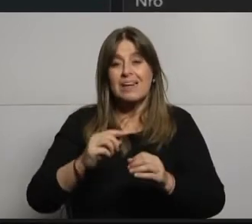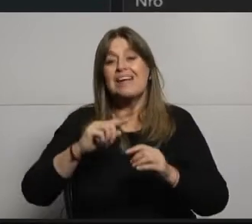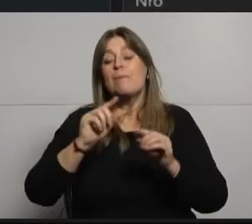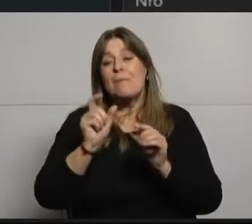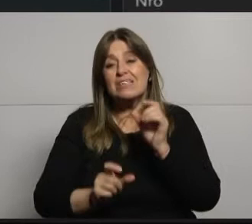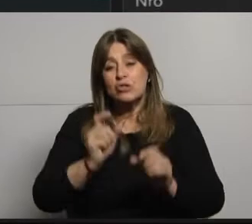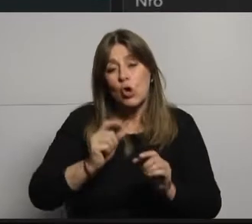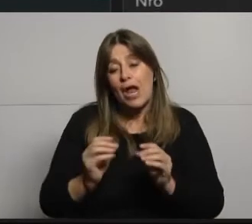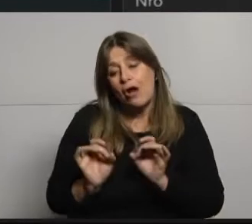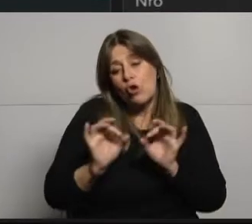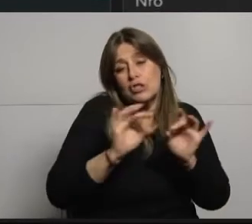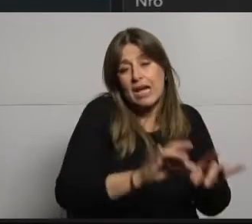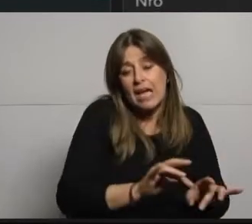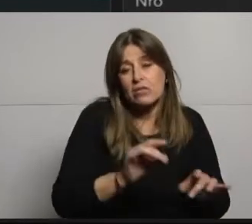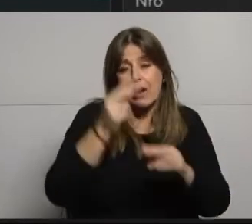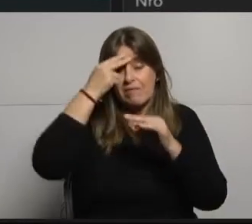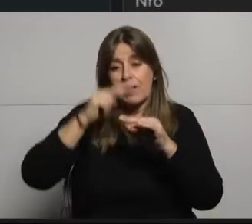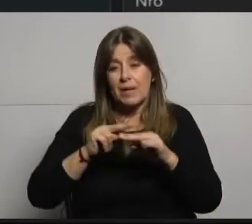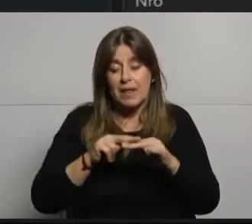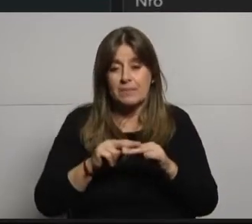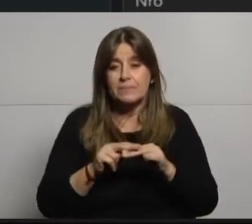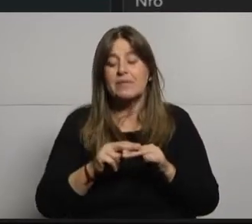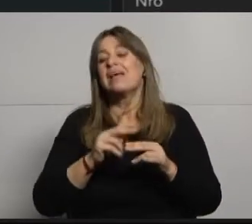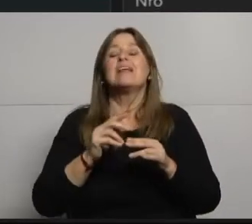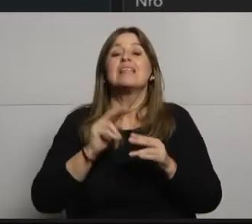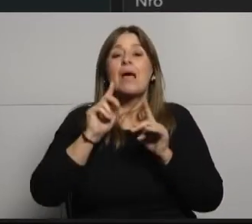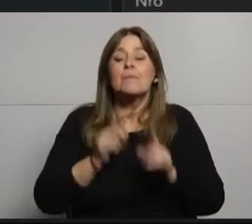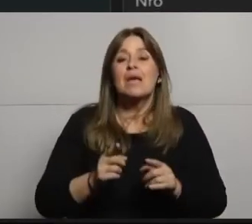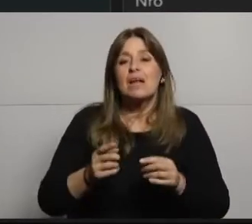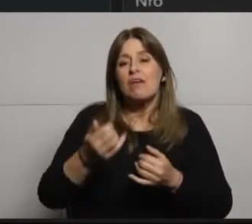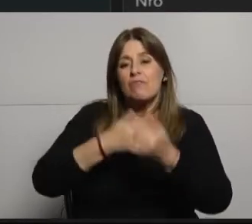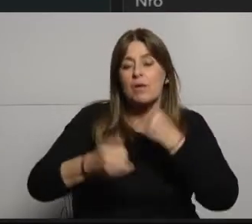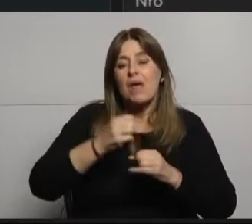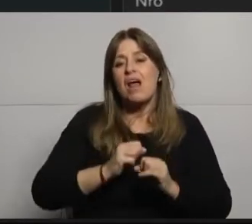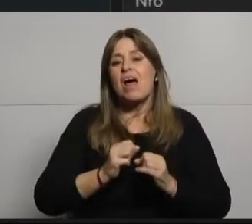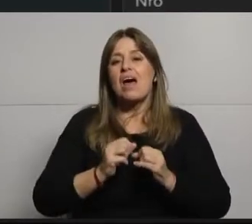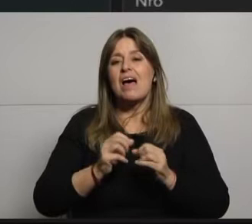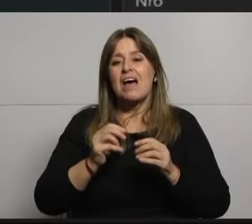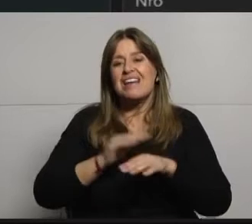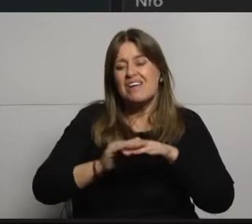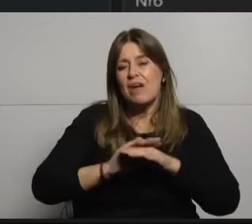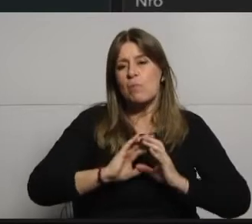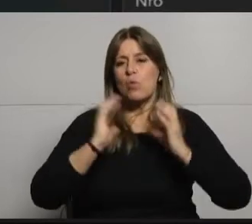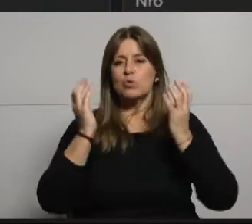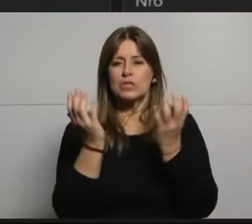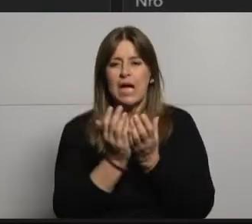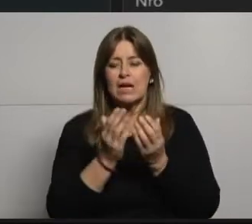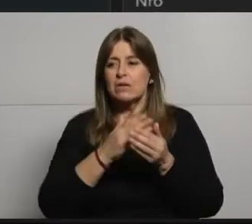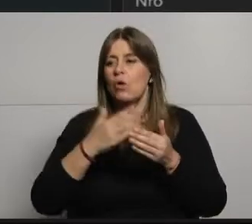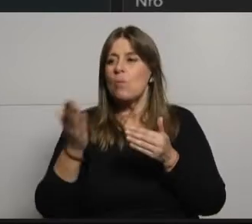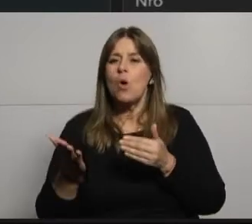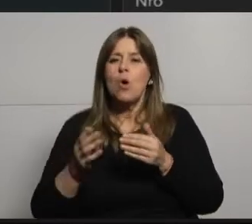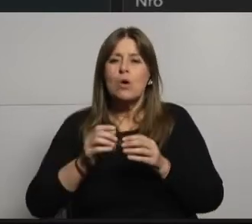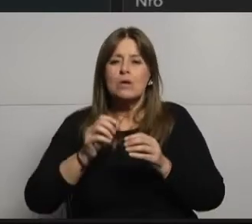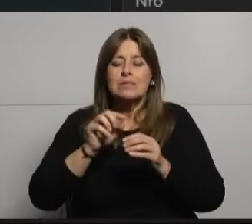enfermedad, contagiando, digamos. A su vez está la información a nivel mundial en el panel de la derecha, y si uno hace zoom